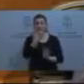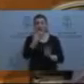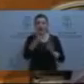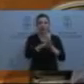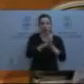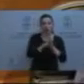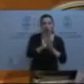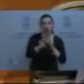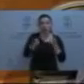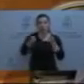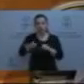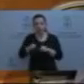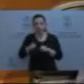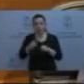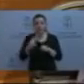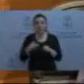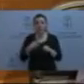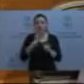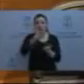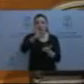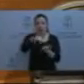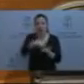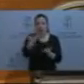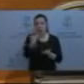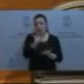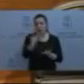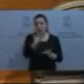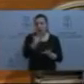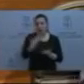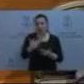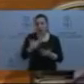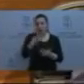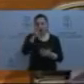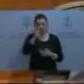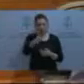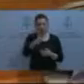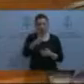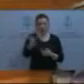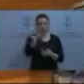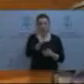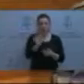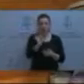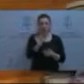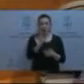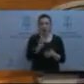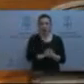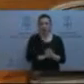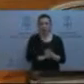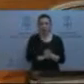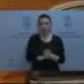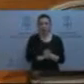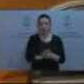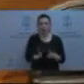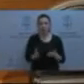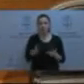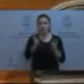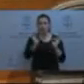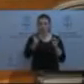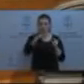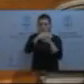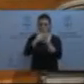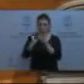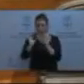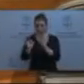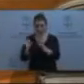cierra un CRA o si se mantiene y se cierra una unidad en el Colegio Maestro Casanova. Entonces, ante ese tipo de situaciones,